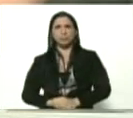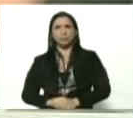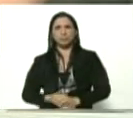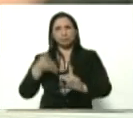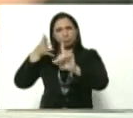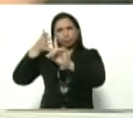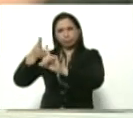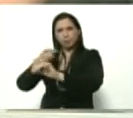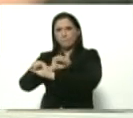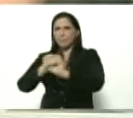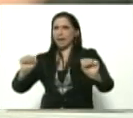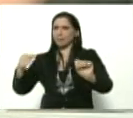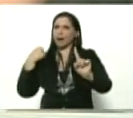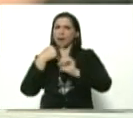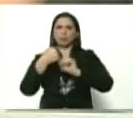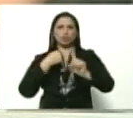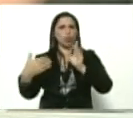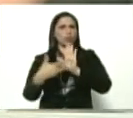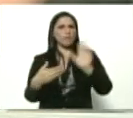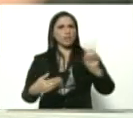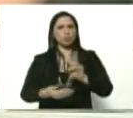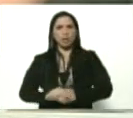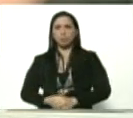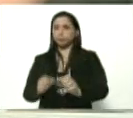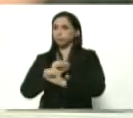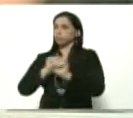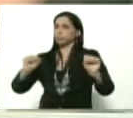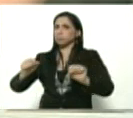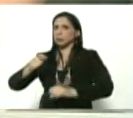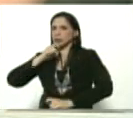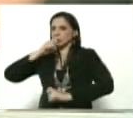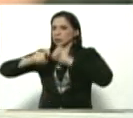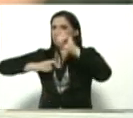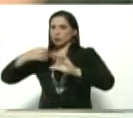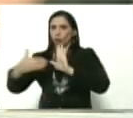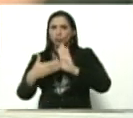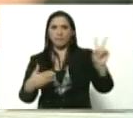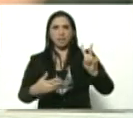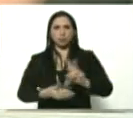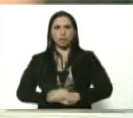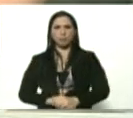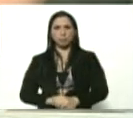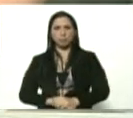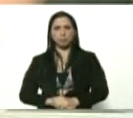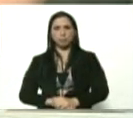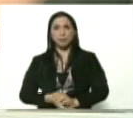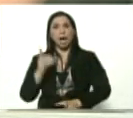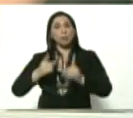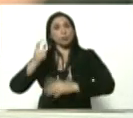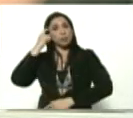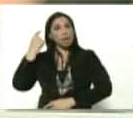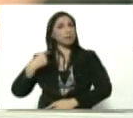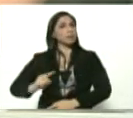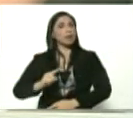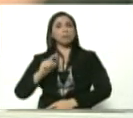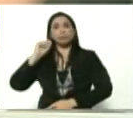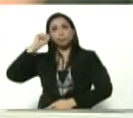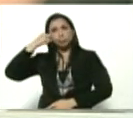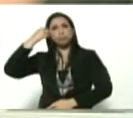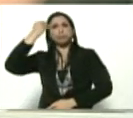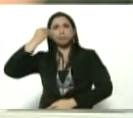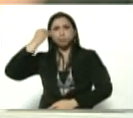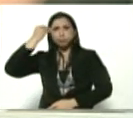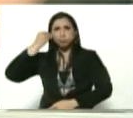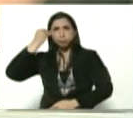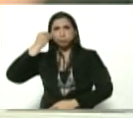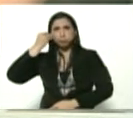Basta de agresión contra Venezuela. Basta de obsesión contra Venezuela. Algún día tendrán que reflexionar y